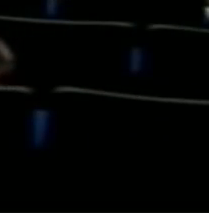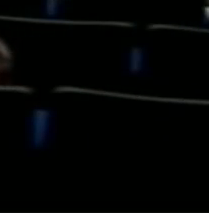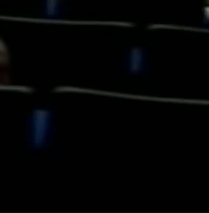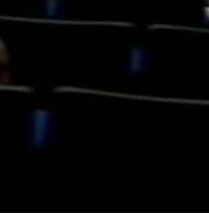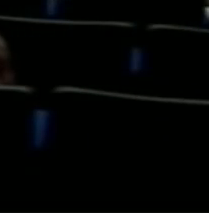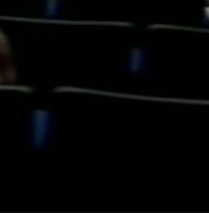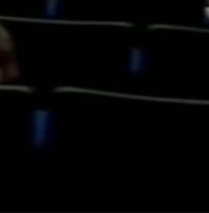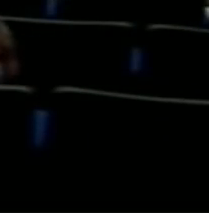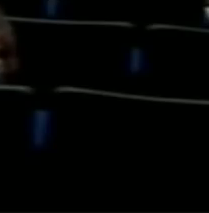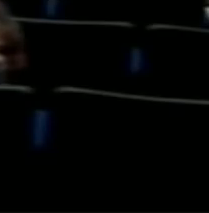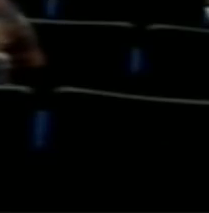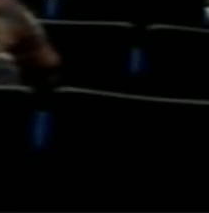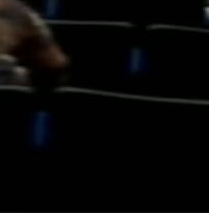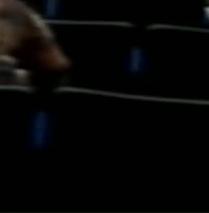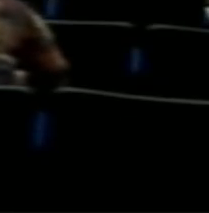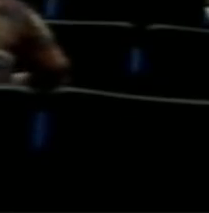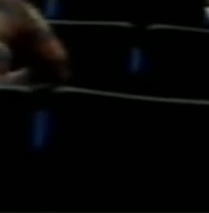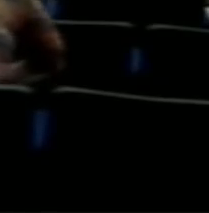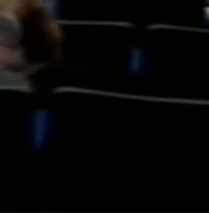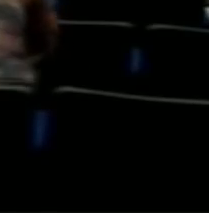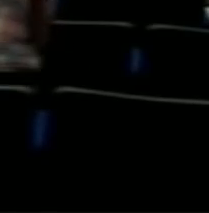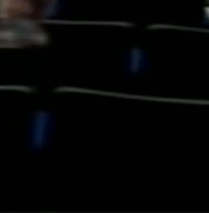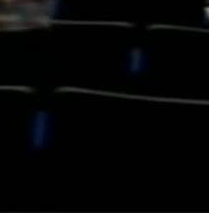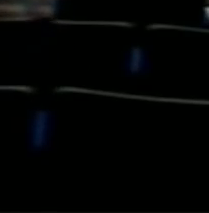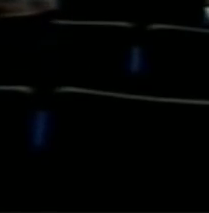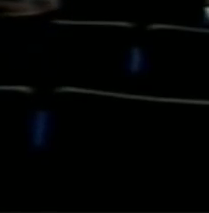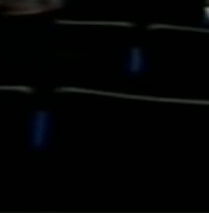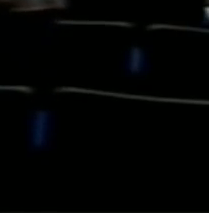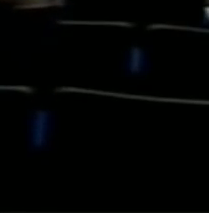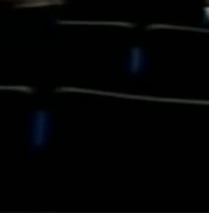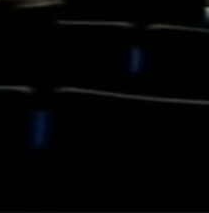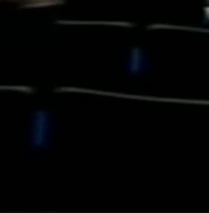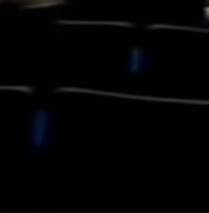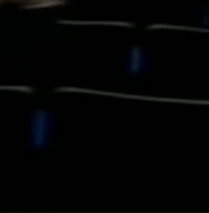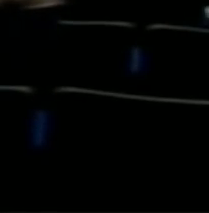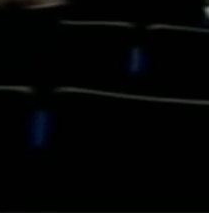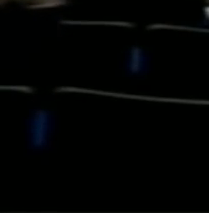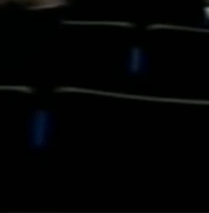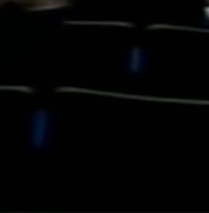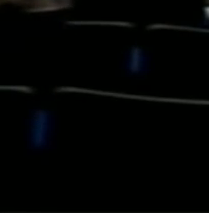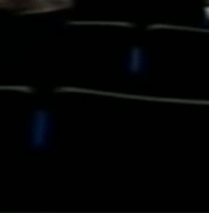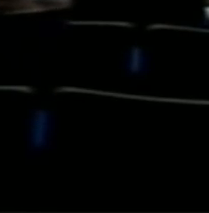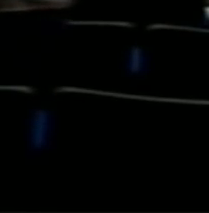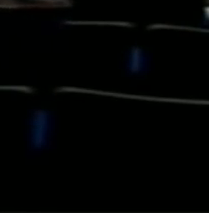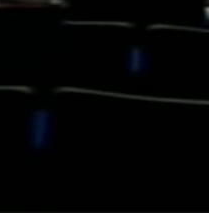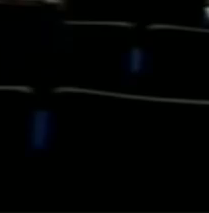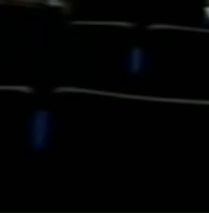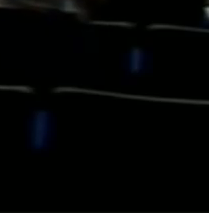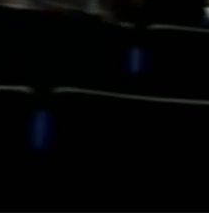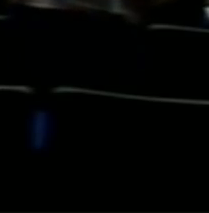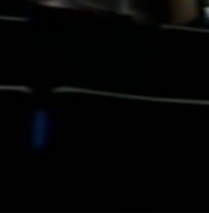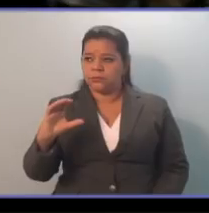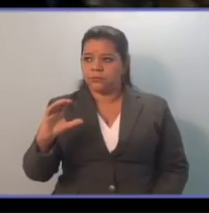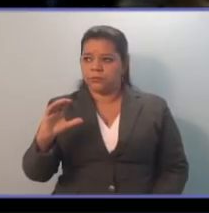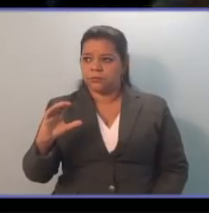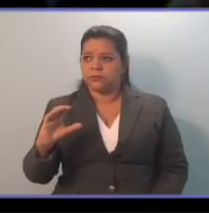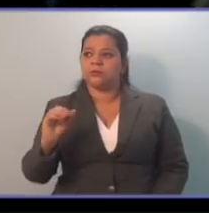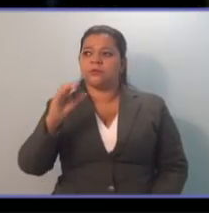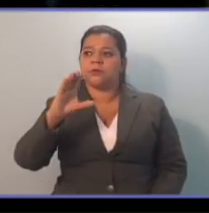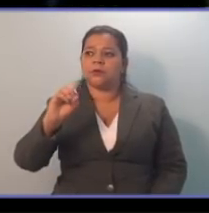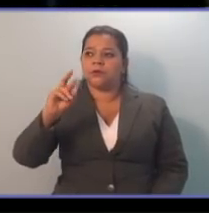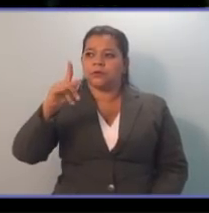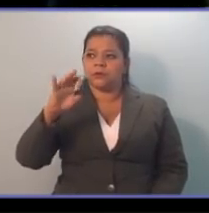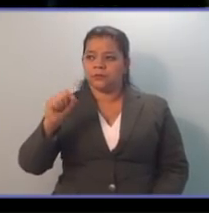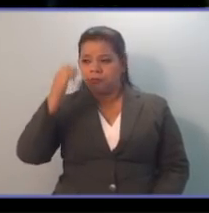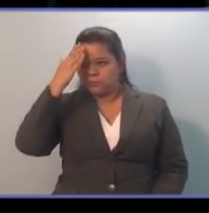Entrevista de la segunda aspirante al cargo de magistrada de la Corte Suprema de Justicia, la licenciada Sonia Cortés de Madrid,